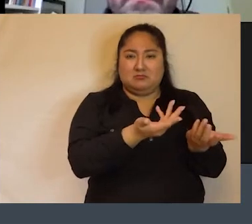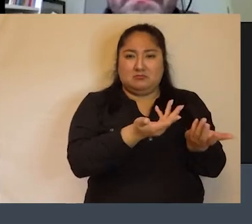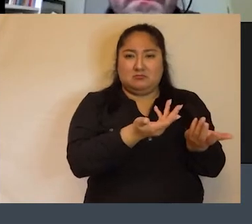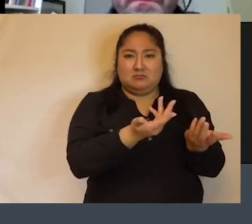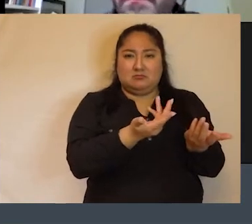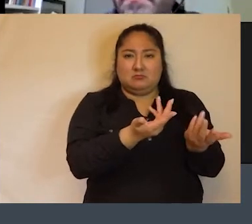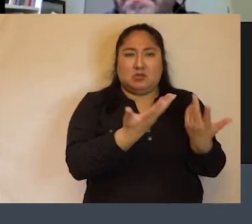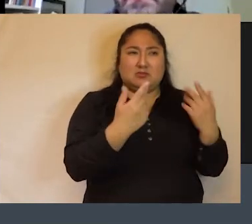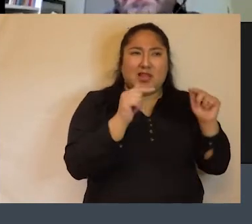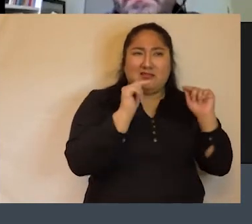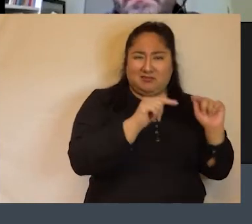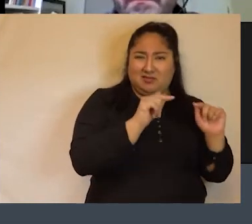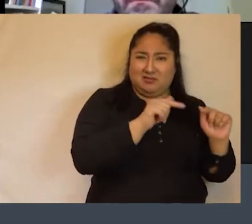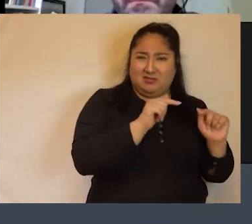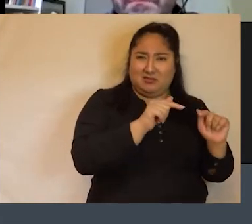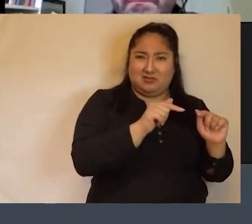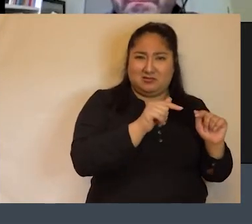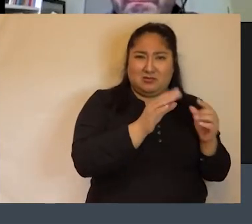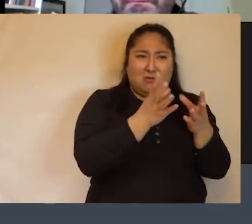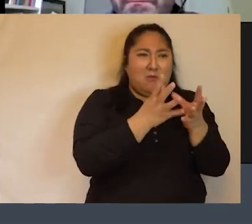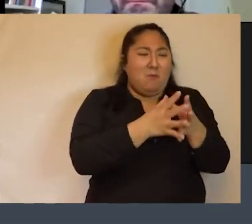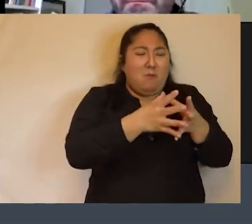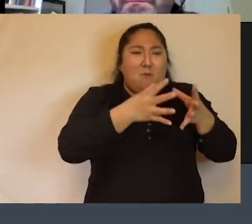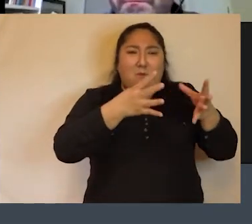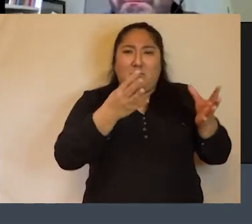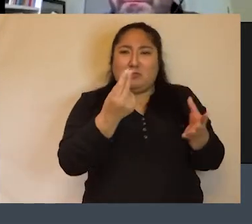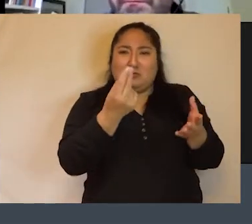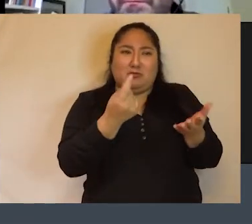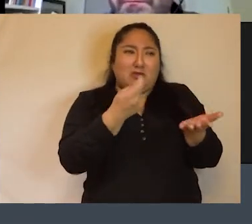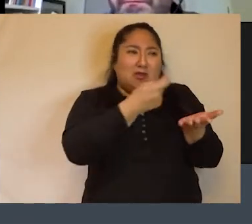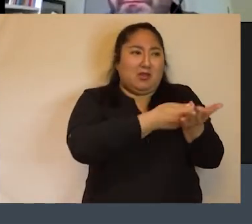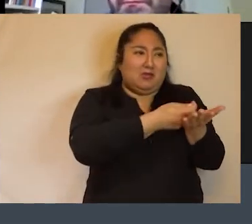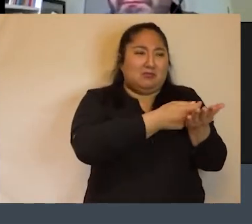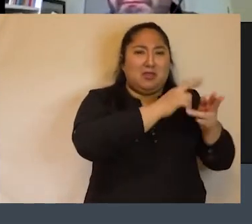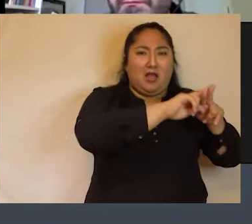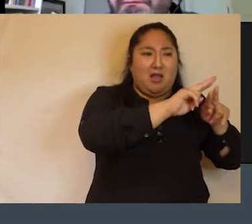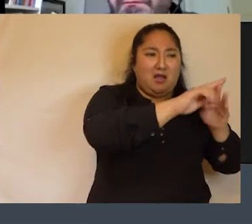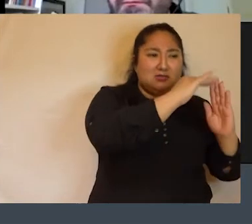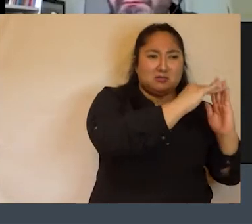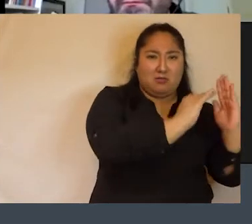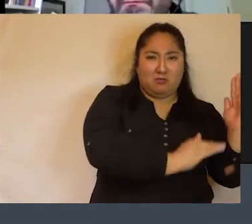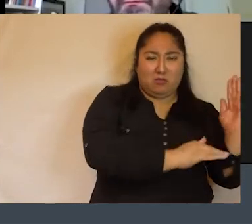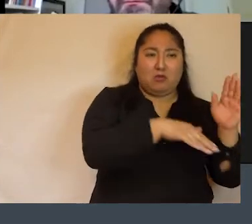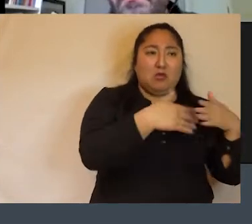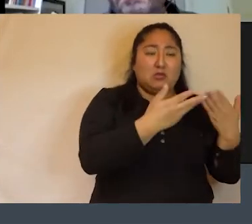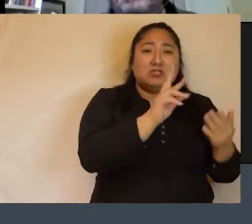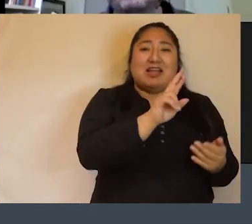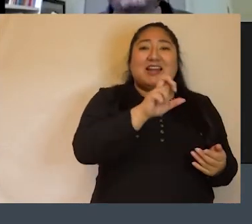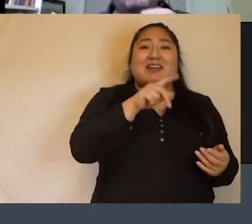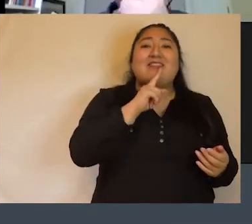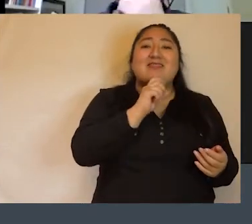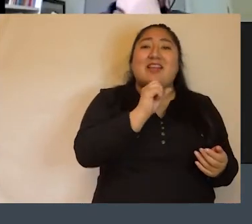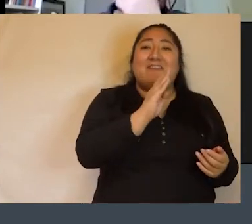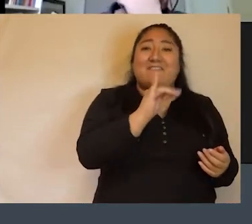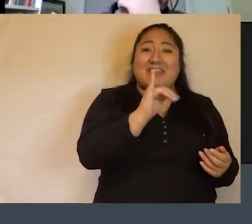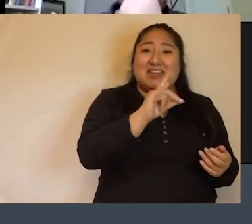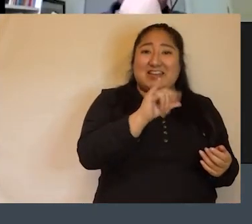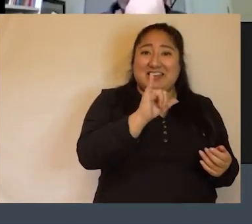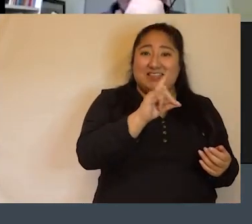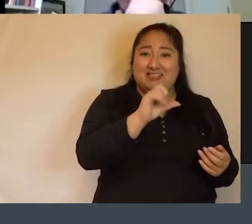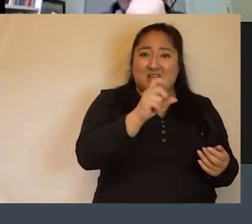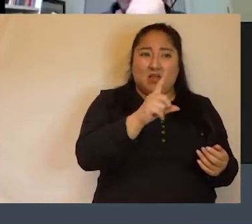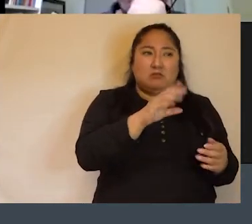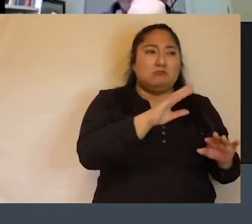los que participan, ¿sí? Y eso es muchísimo en relación a lo que hacen, y por eso las rentabilidades que tienen son del orden